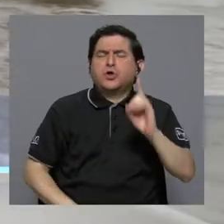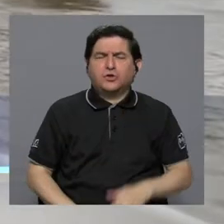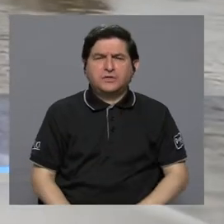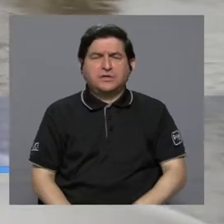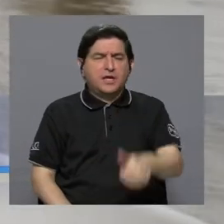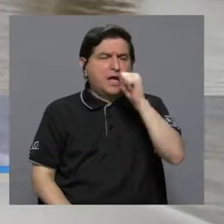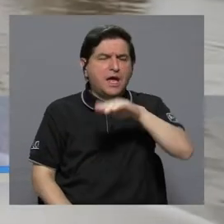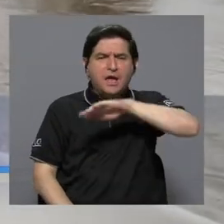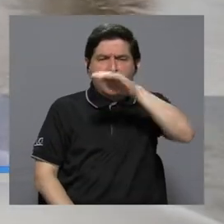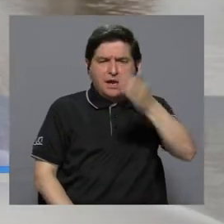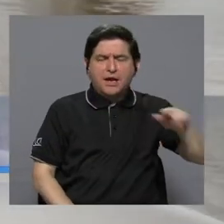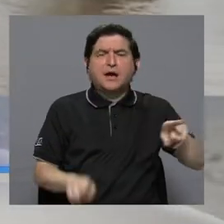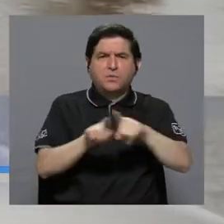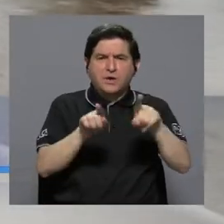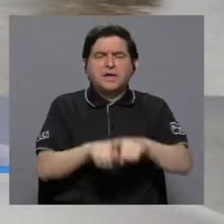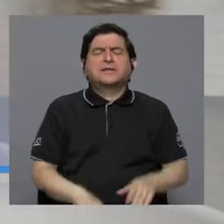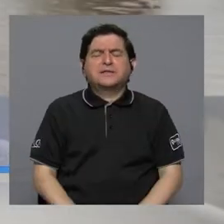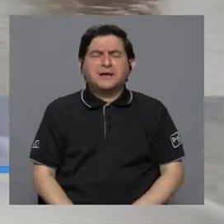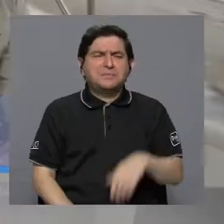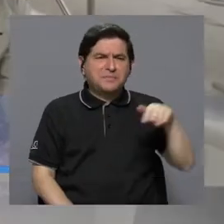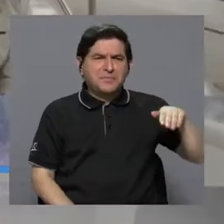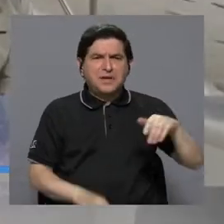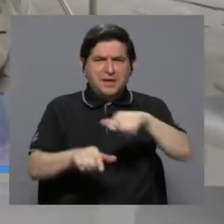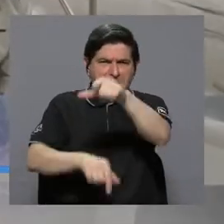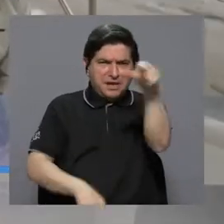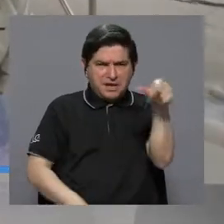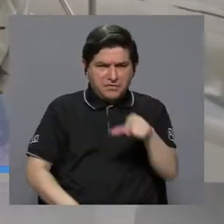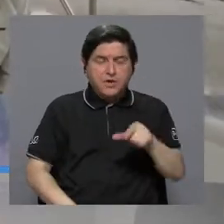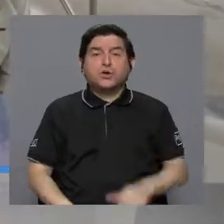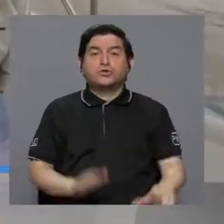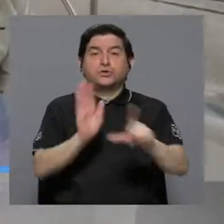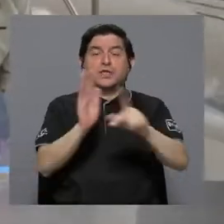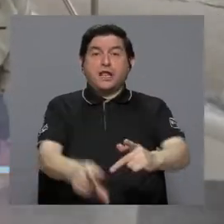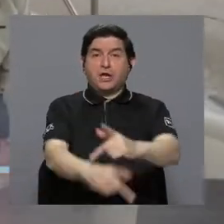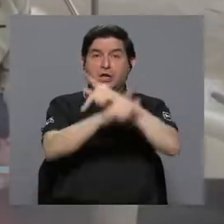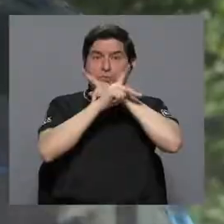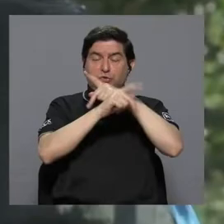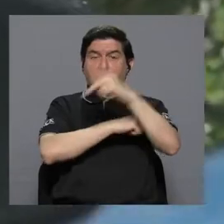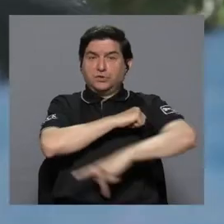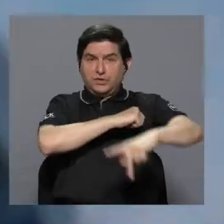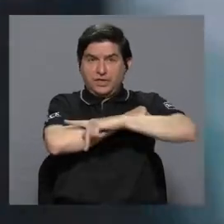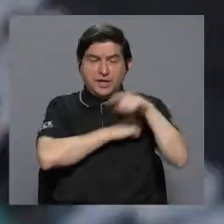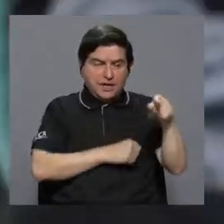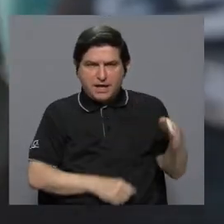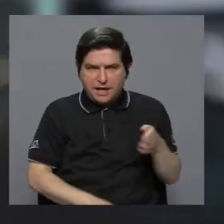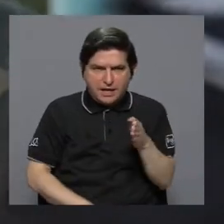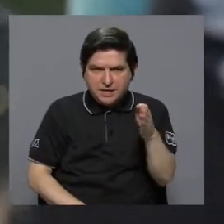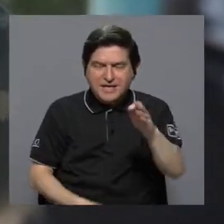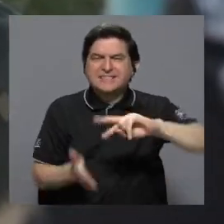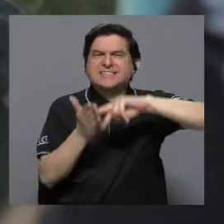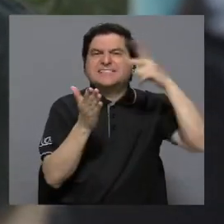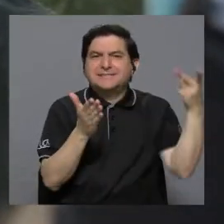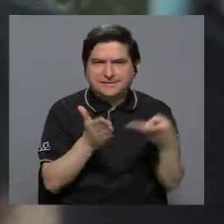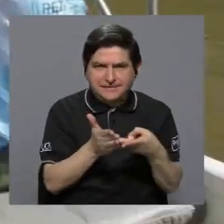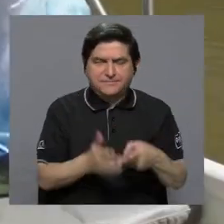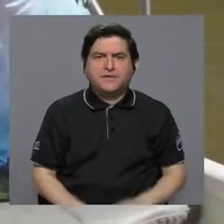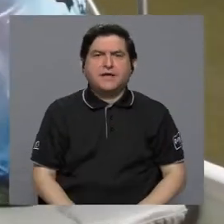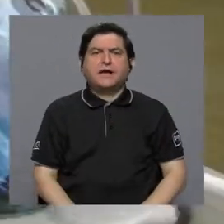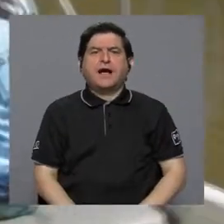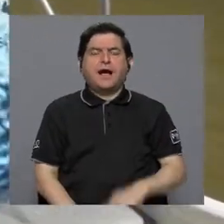marinas, pero también en agua dulce. Y el que haya una ley que proteja desde el país al pez sierra significa que